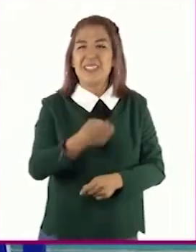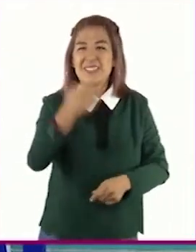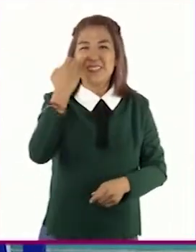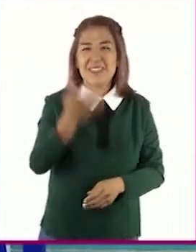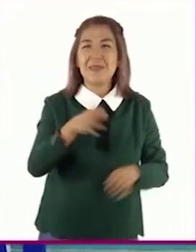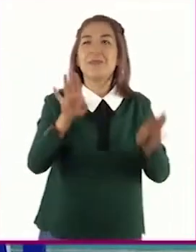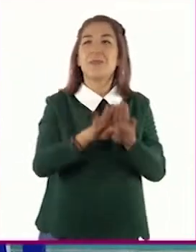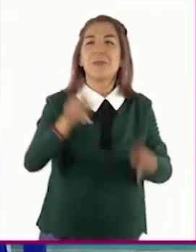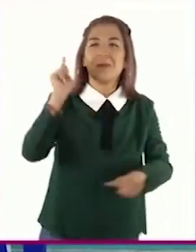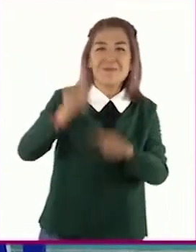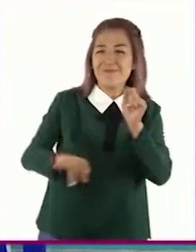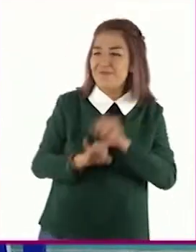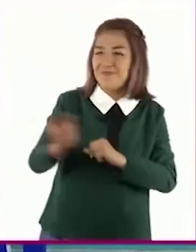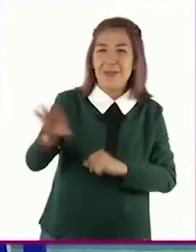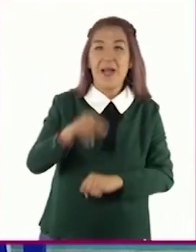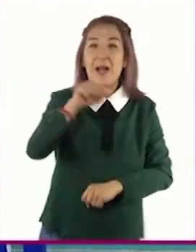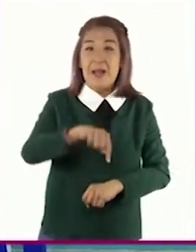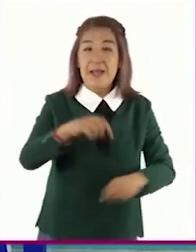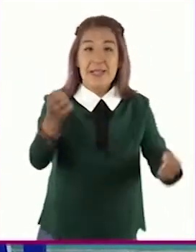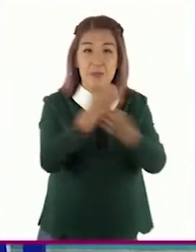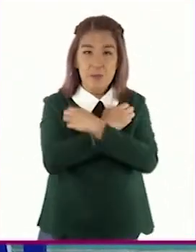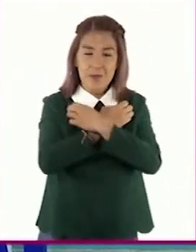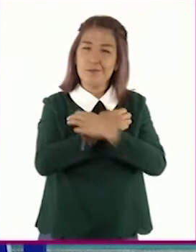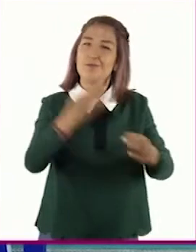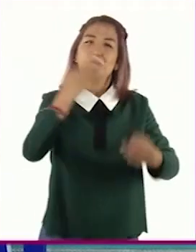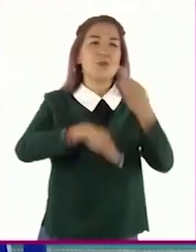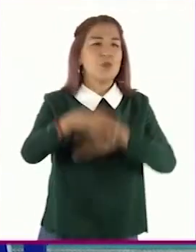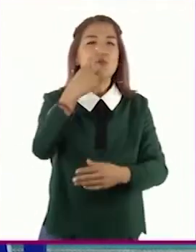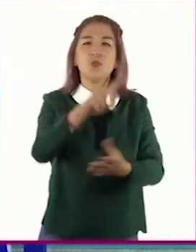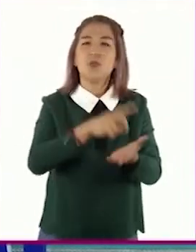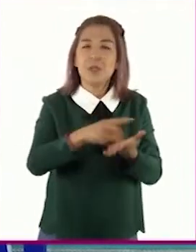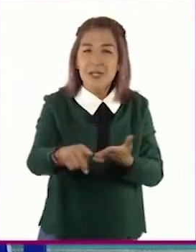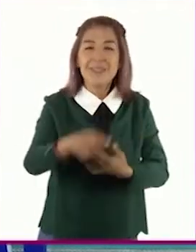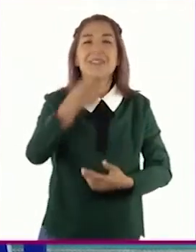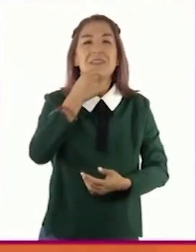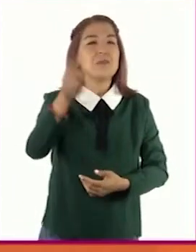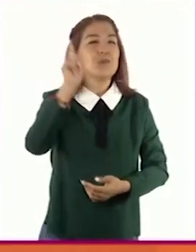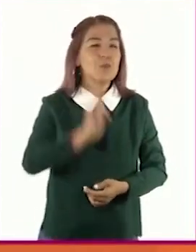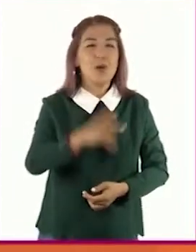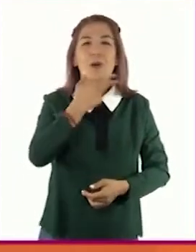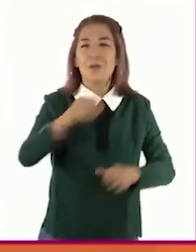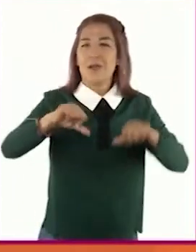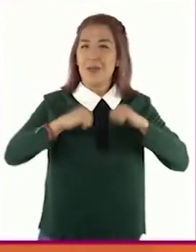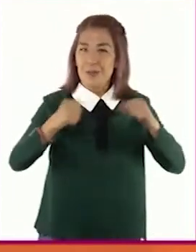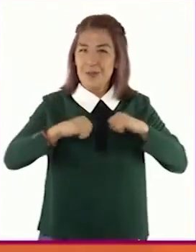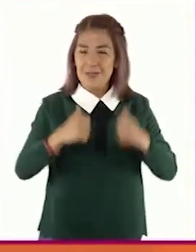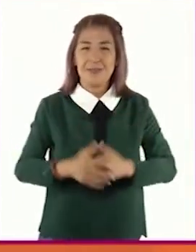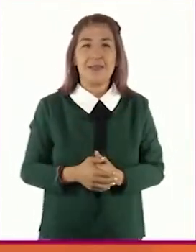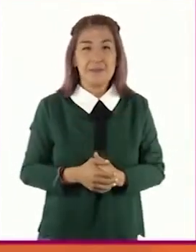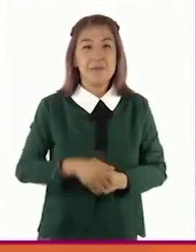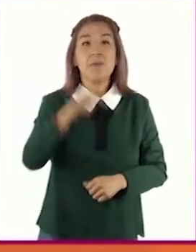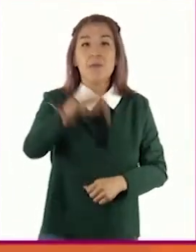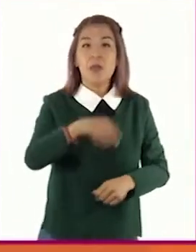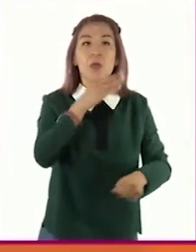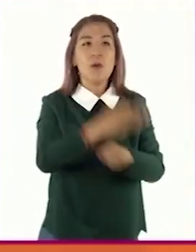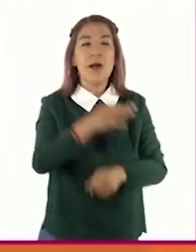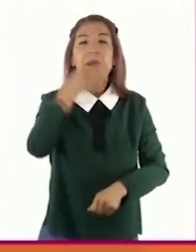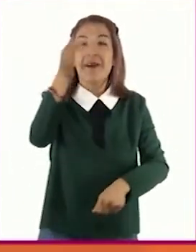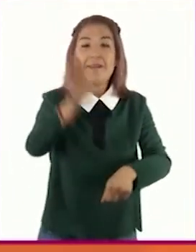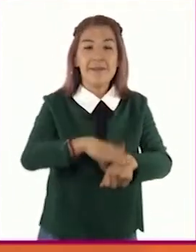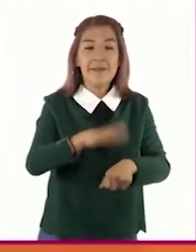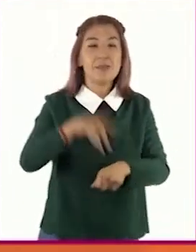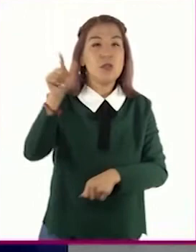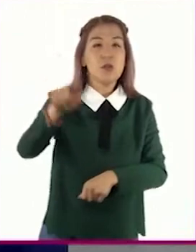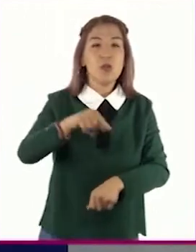que la educación es un derecho de todas las niñas, niños y adolescentes. Enviemos la quimiseñal al